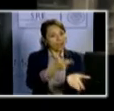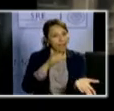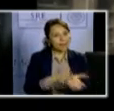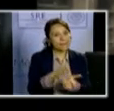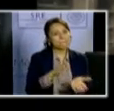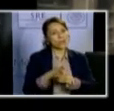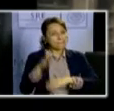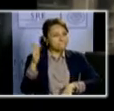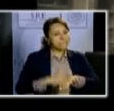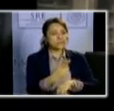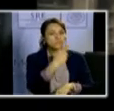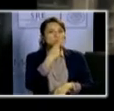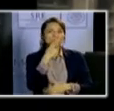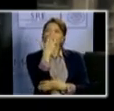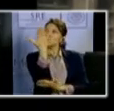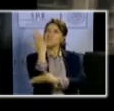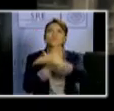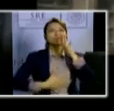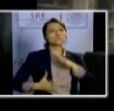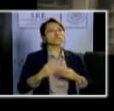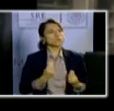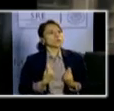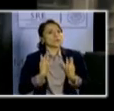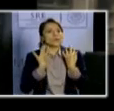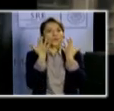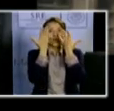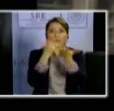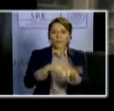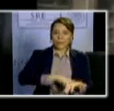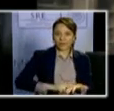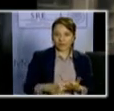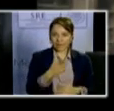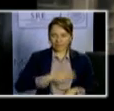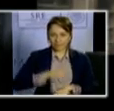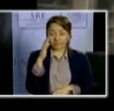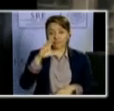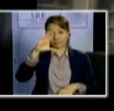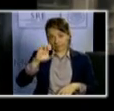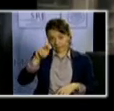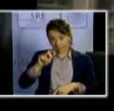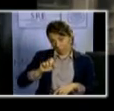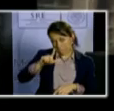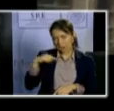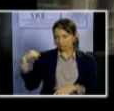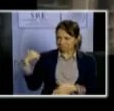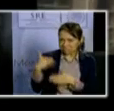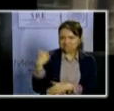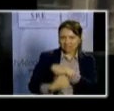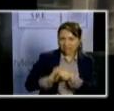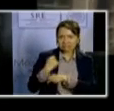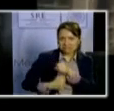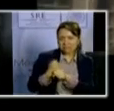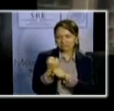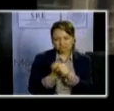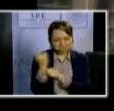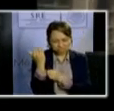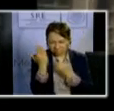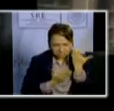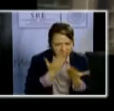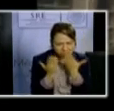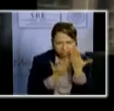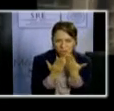ver las ciudades bajo otra luz. CEPAL lleva 10 años estudiando los impactos económicos del cambio climático. Somos un